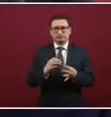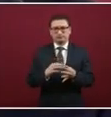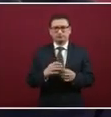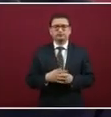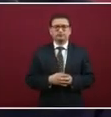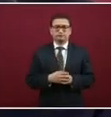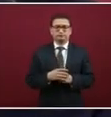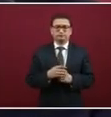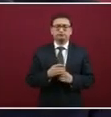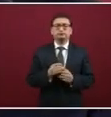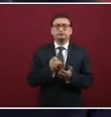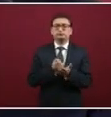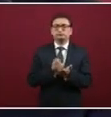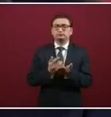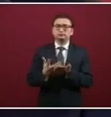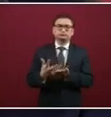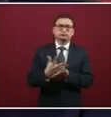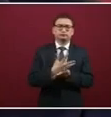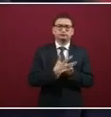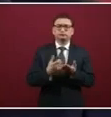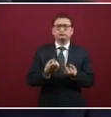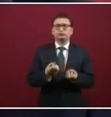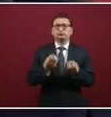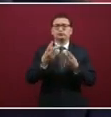ingresos fiscales por